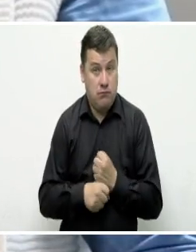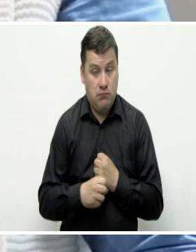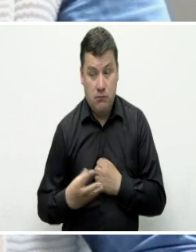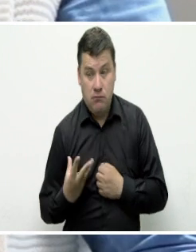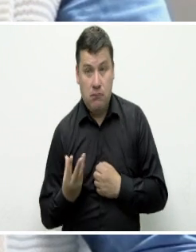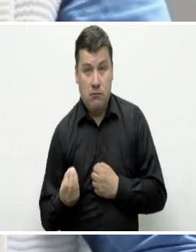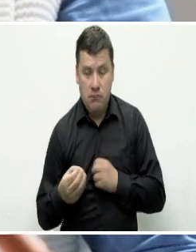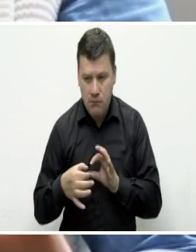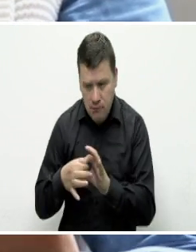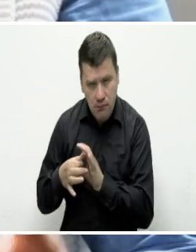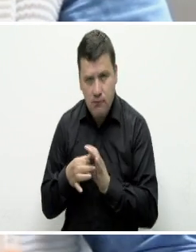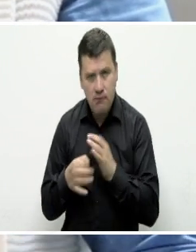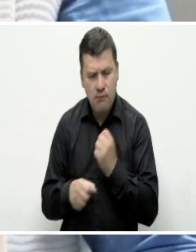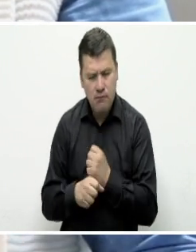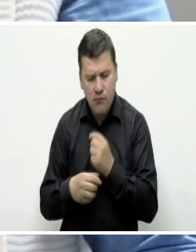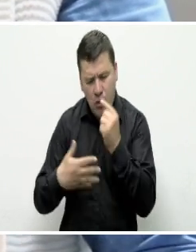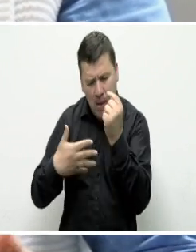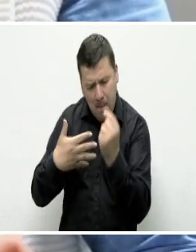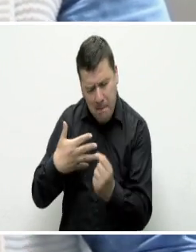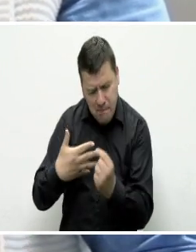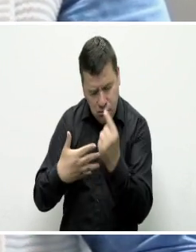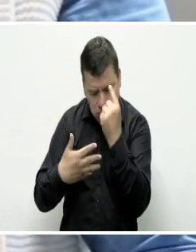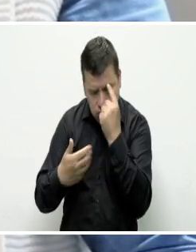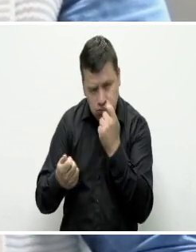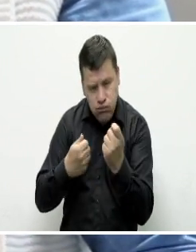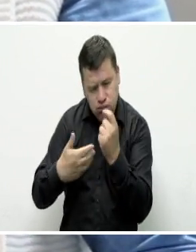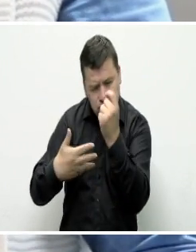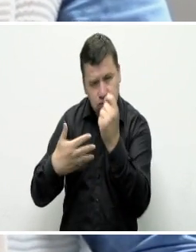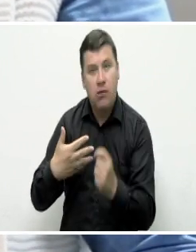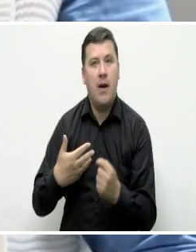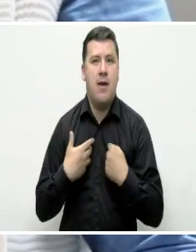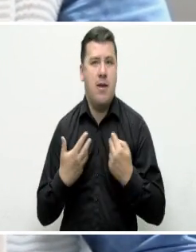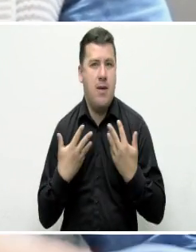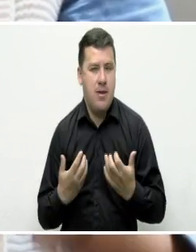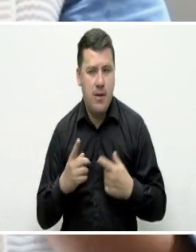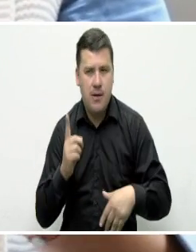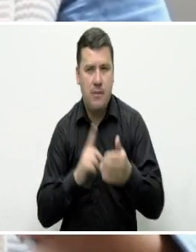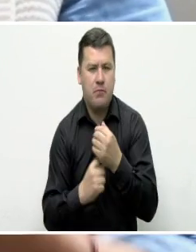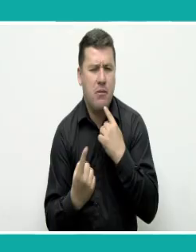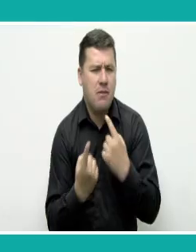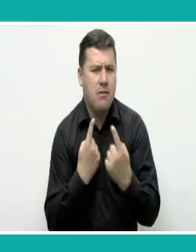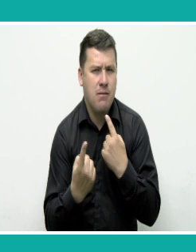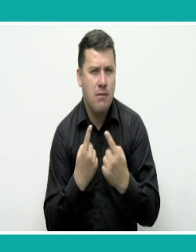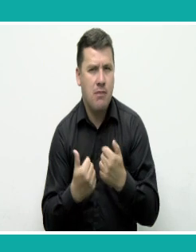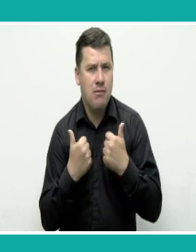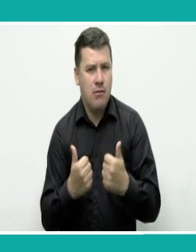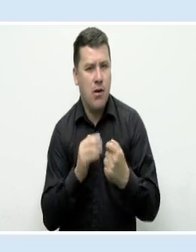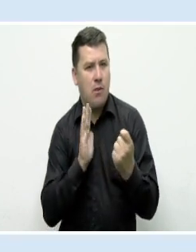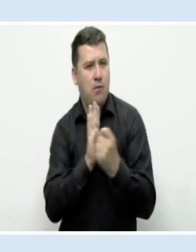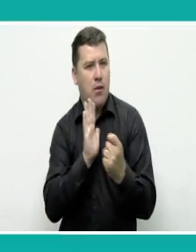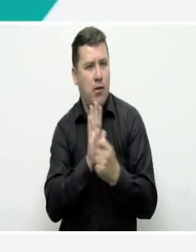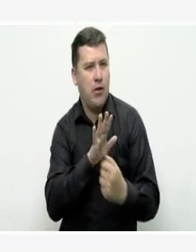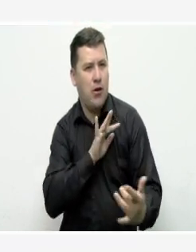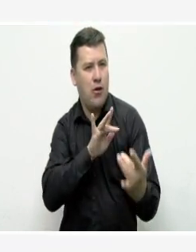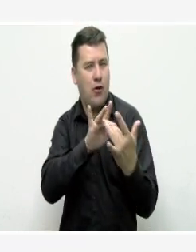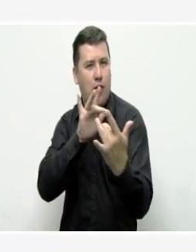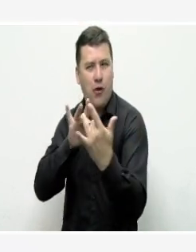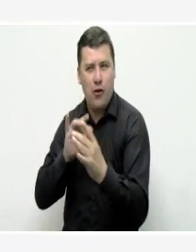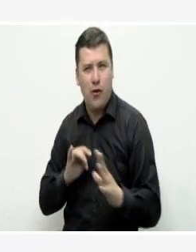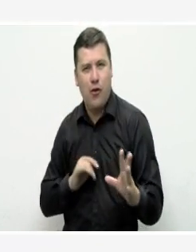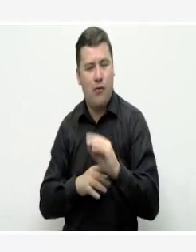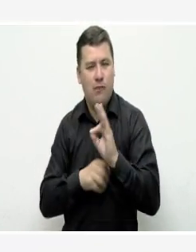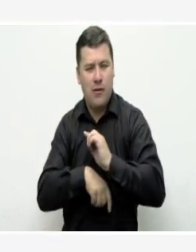de poder definir muy bien a qué segmentos queríamos hablar y encontrar esos buenos puntos de contacto para hacerlo de una